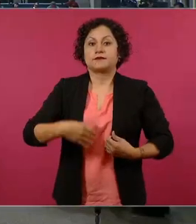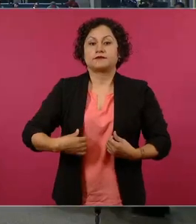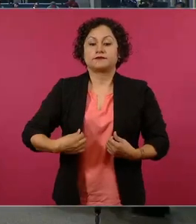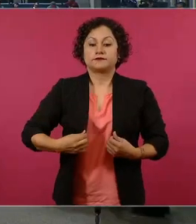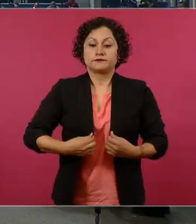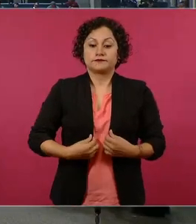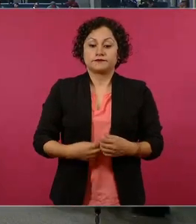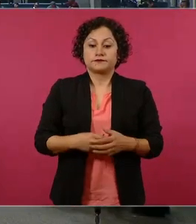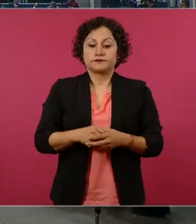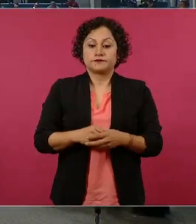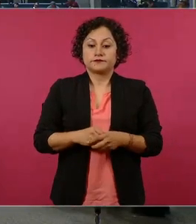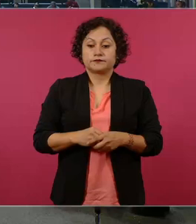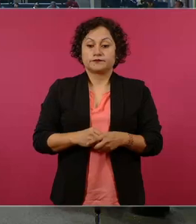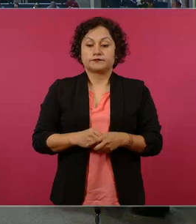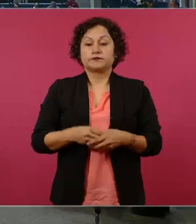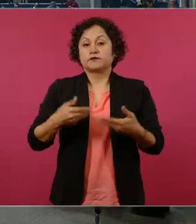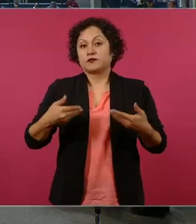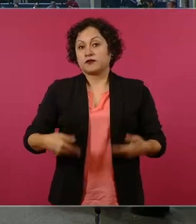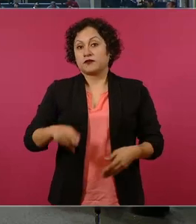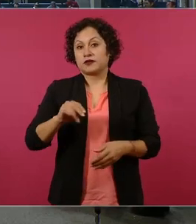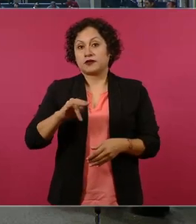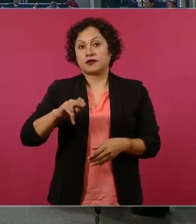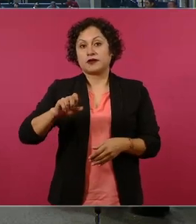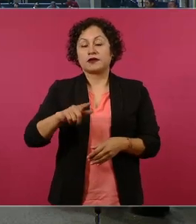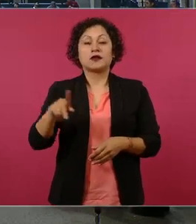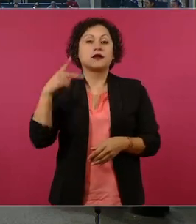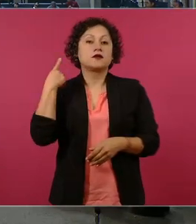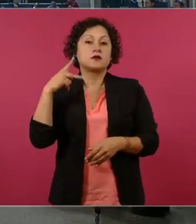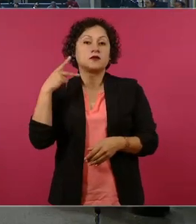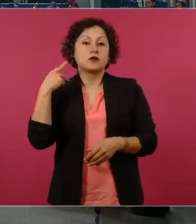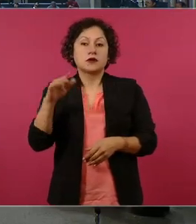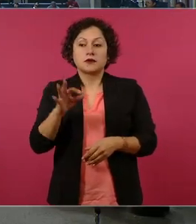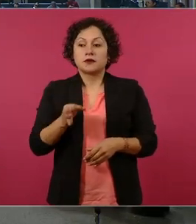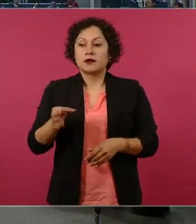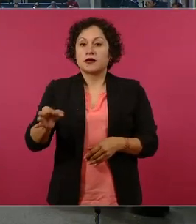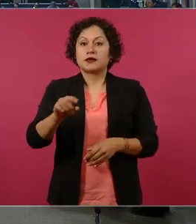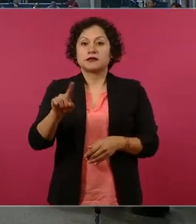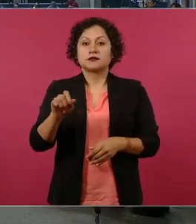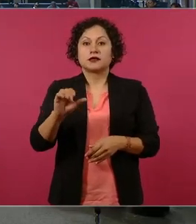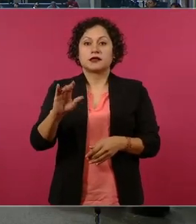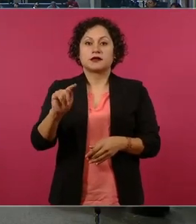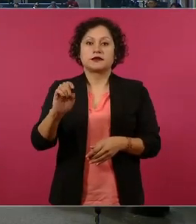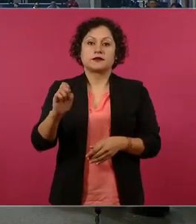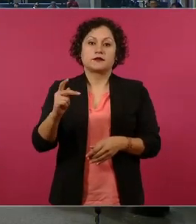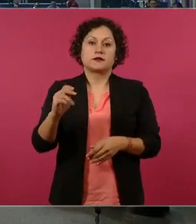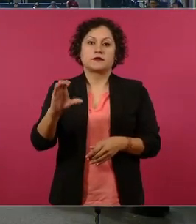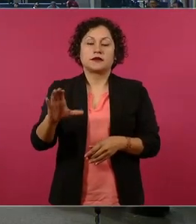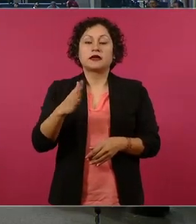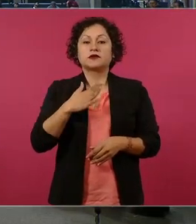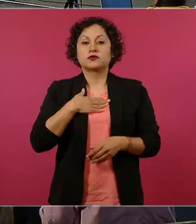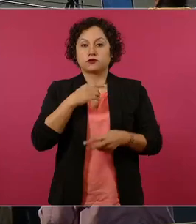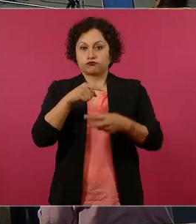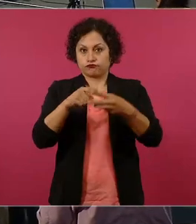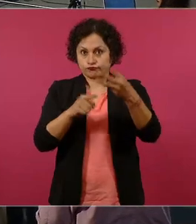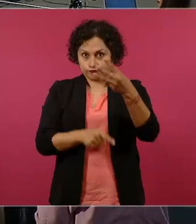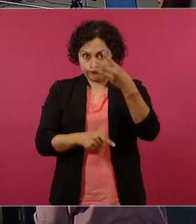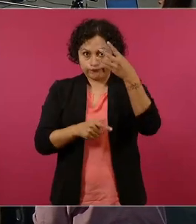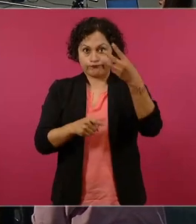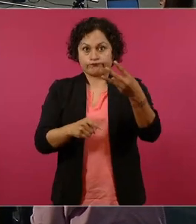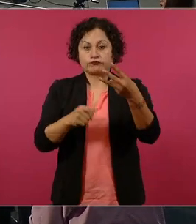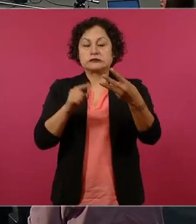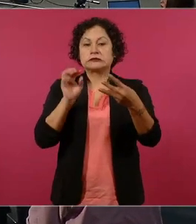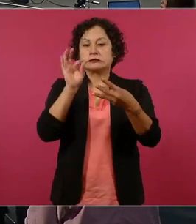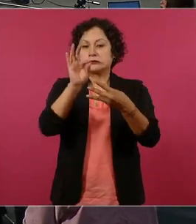adelante vezel de Puebla por infoc catepec son tres temas pero voy a ser muy puntual porque se quitó